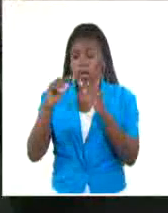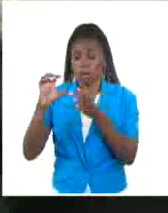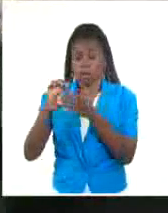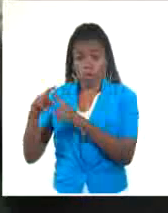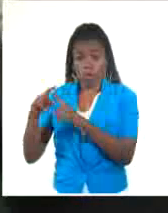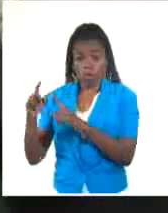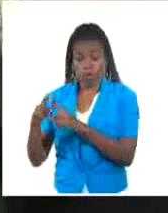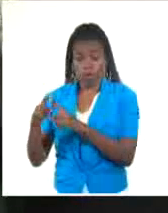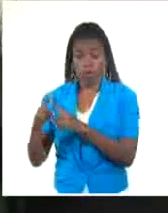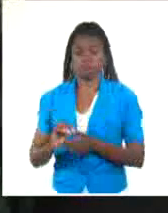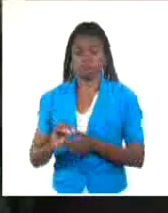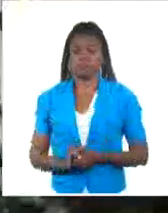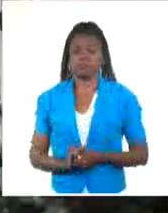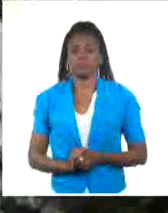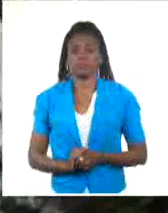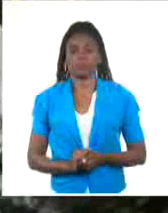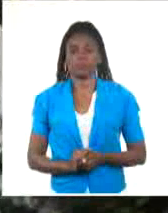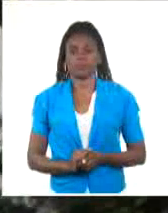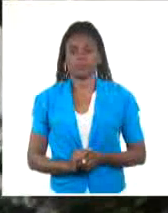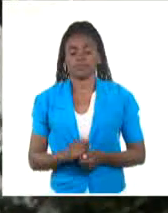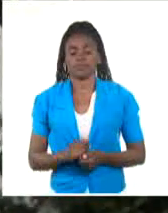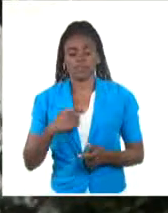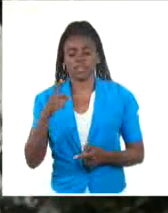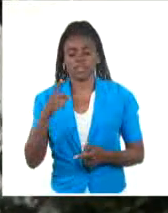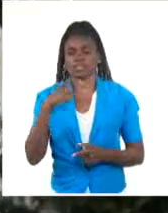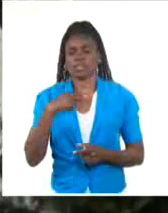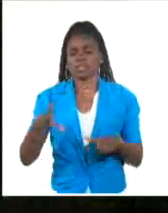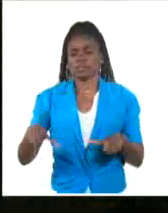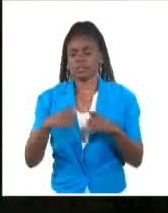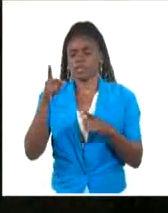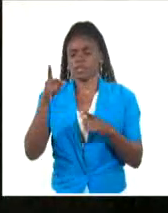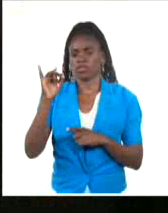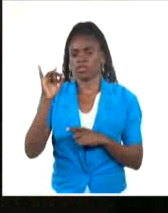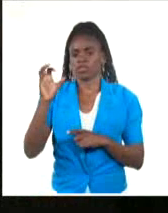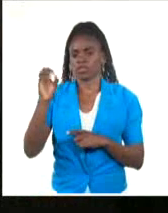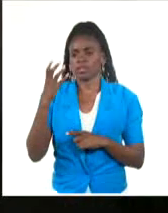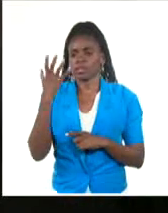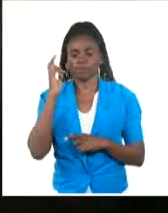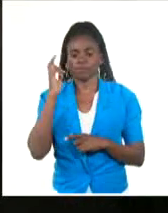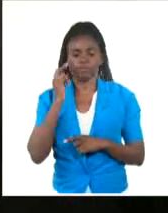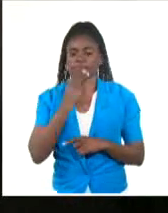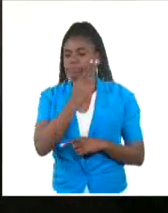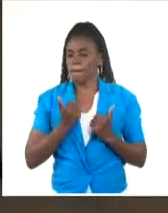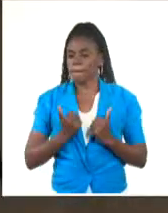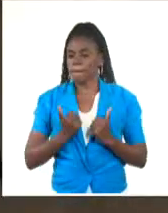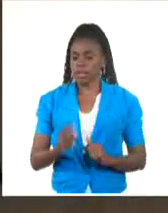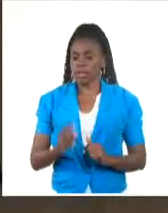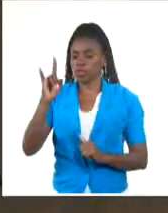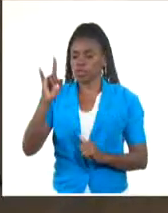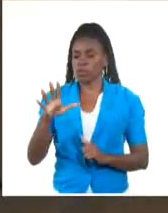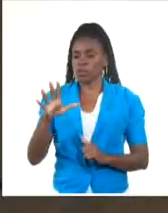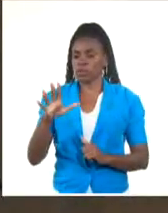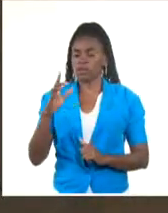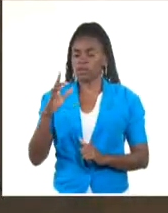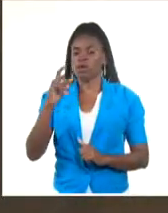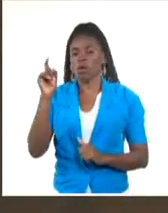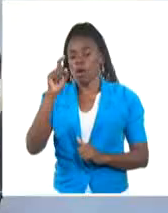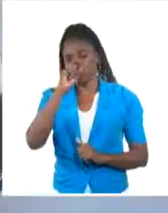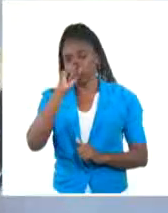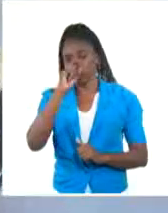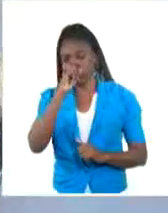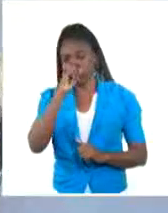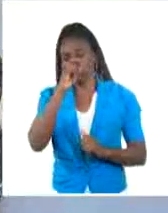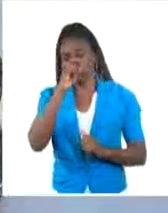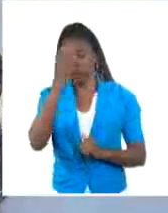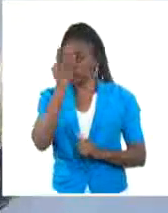de la Cruzada Teatral, que se dedica al aniversario 170 del natalicio de José Martí, a los 95 años del comandante Ernesto Che